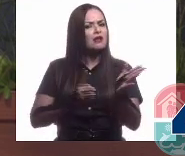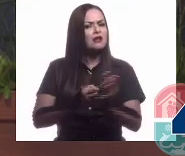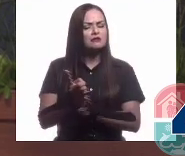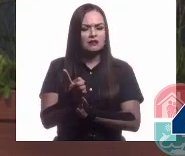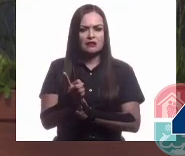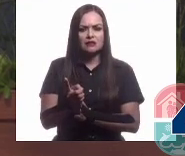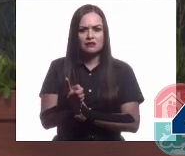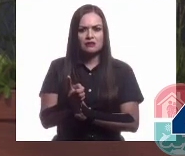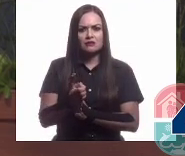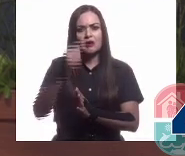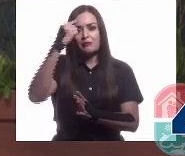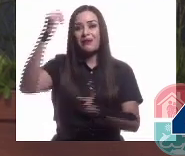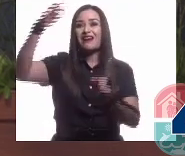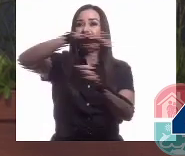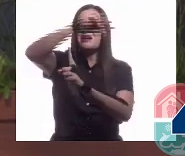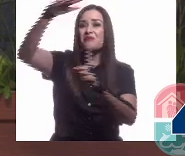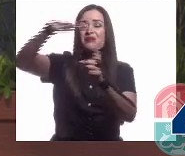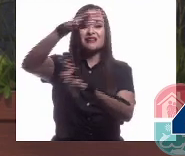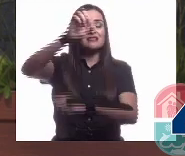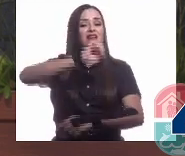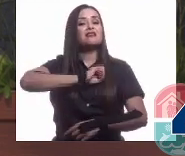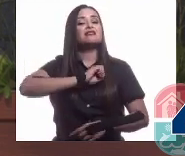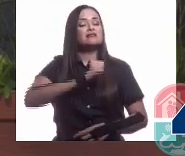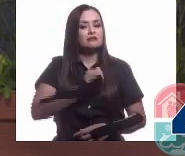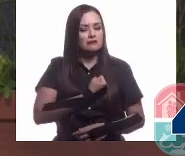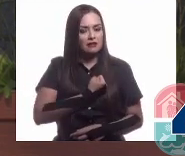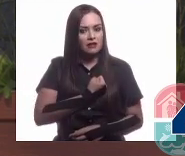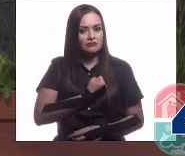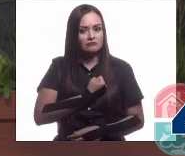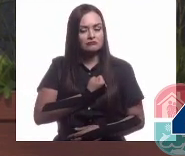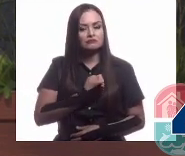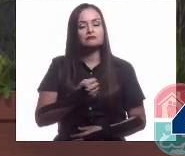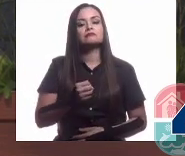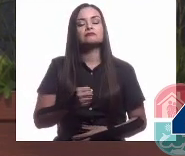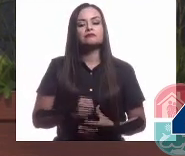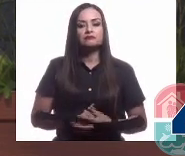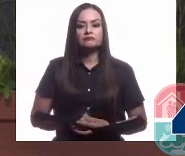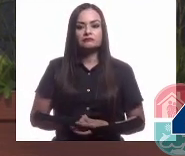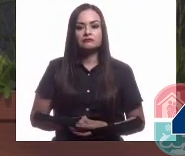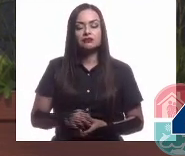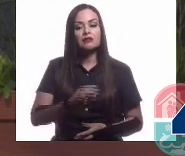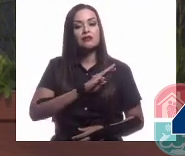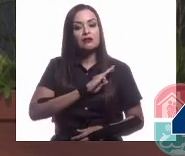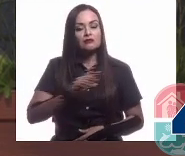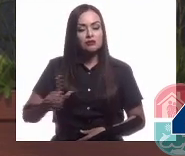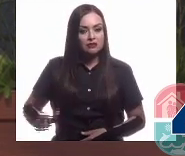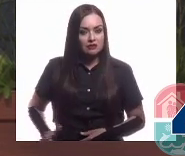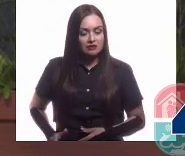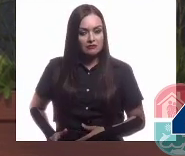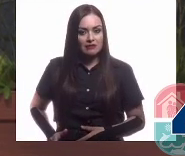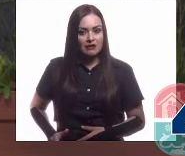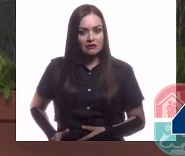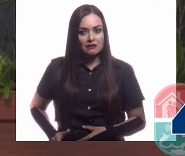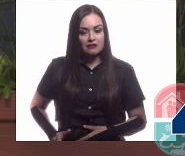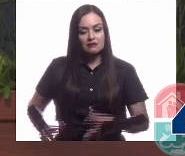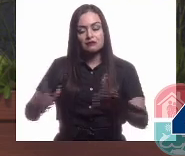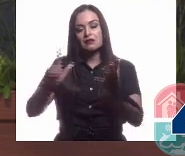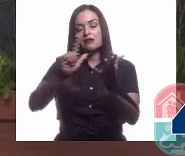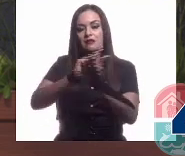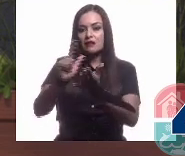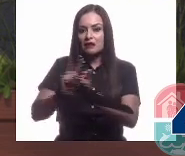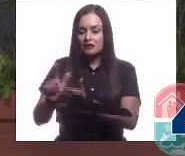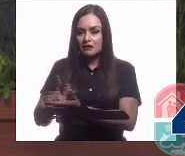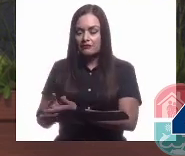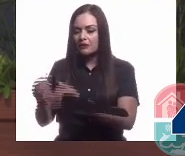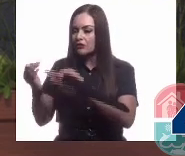constitucional a un medio ambiente sano, ordenando los sistemas municipales de gestión de residuos desde la limpia hasta la